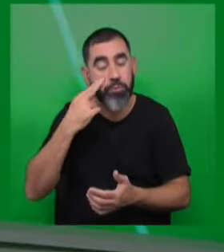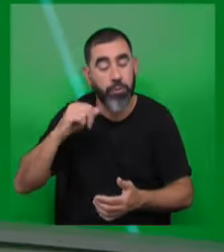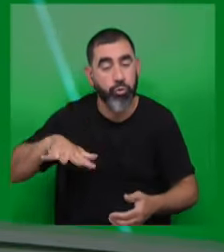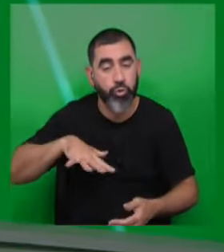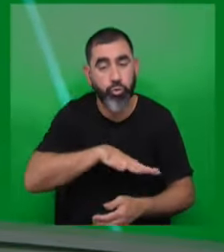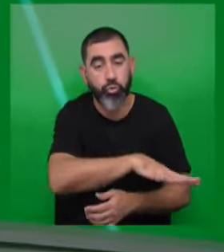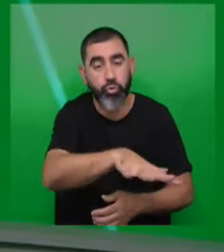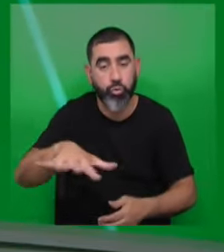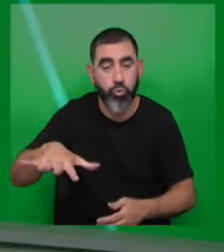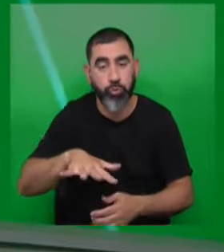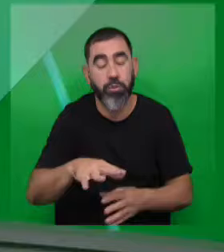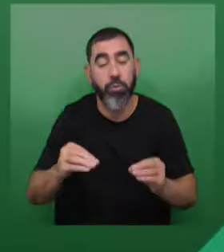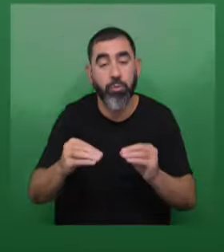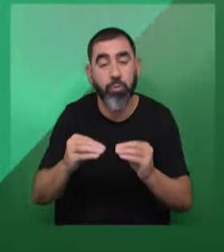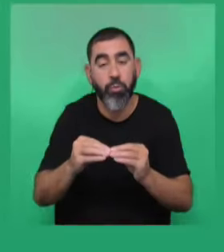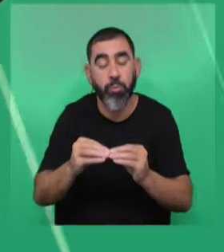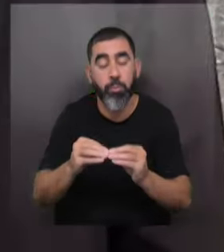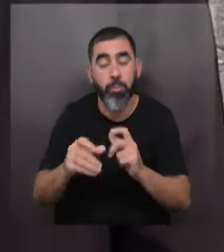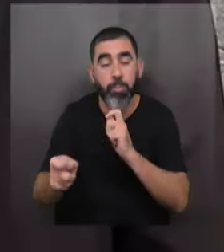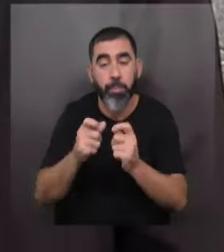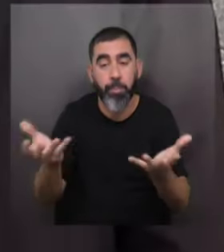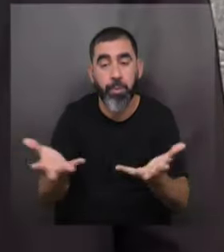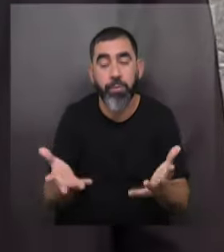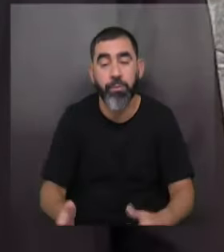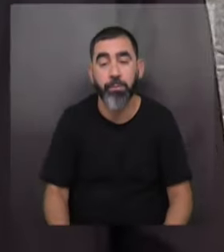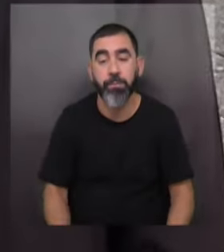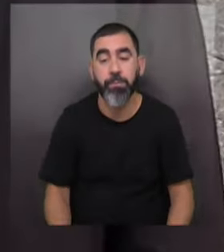En esto está trabajando nuestro periodista Diego Martini. Adelante, Diego.